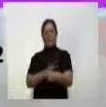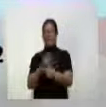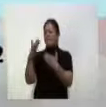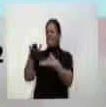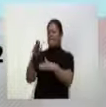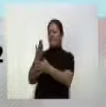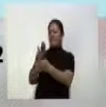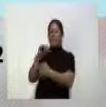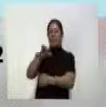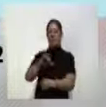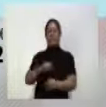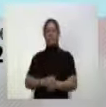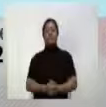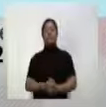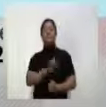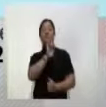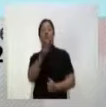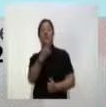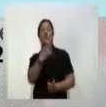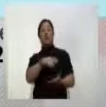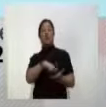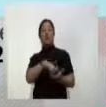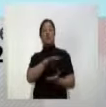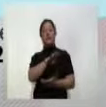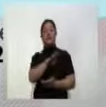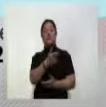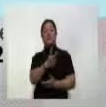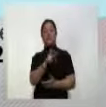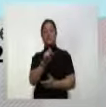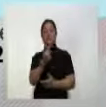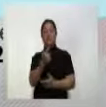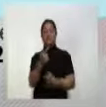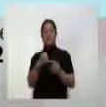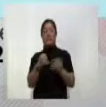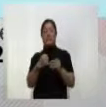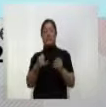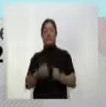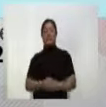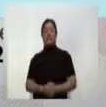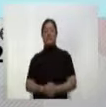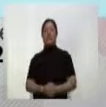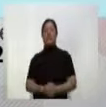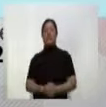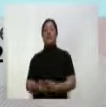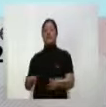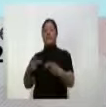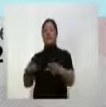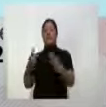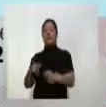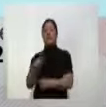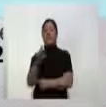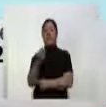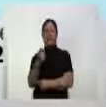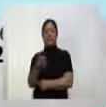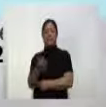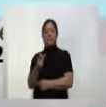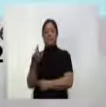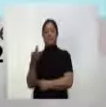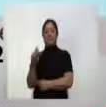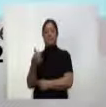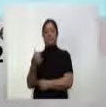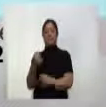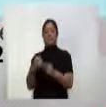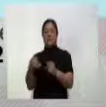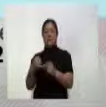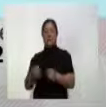cambiario para este día. El dólar se encuentra a la compra en 19 pesos con 27 centavos, a la venta en 20 pesos